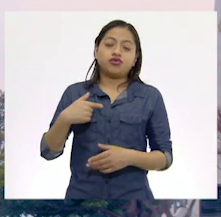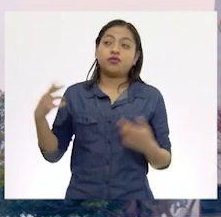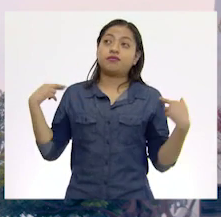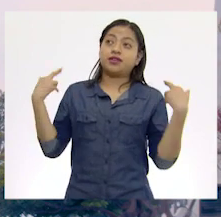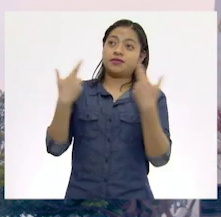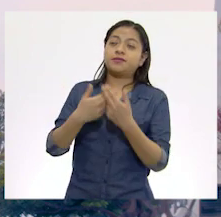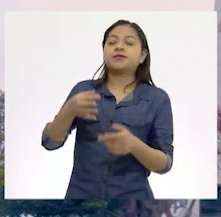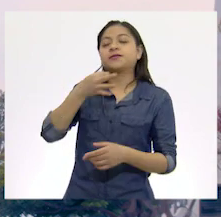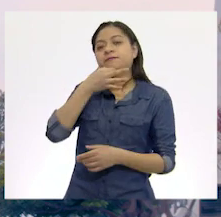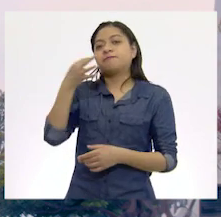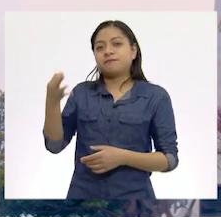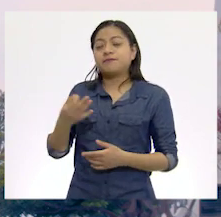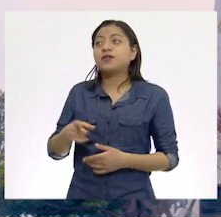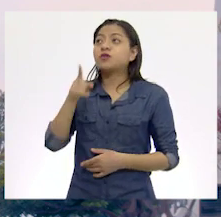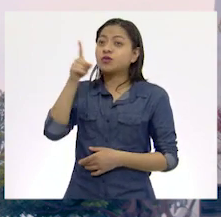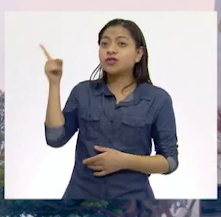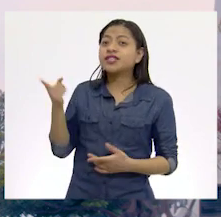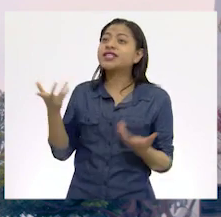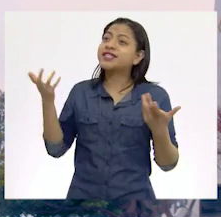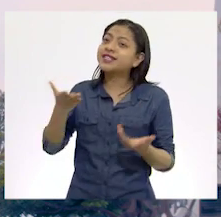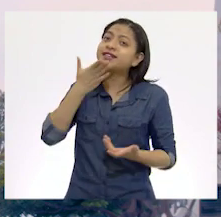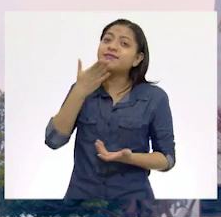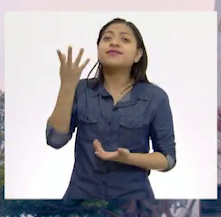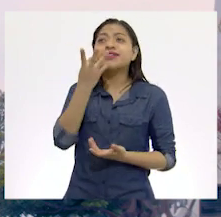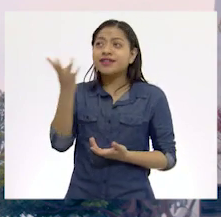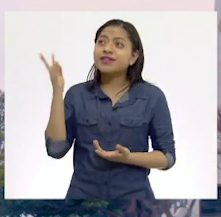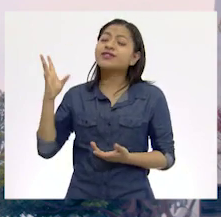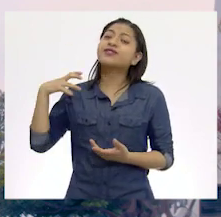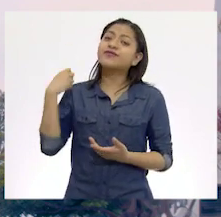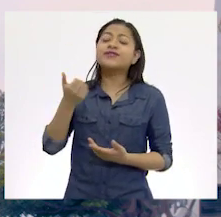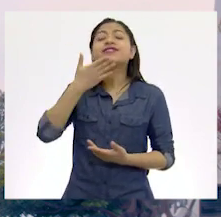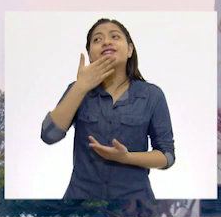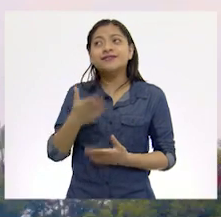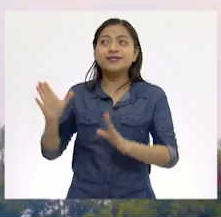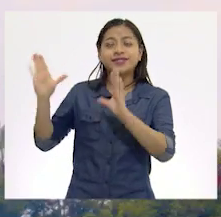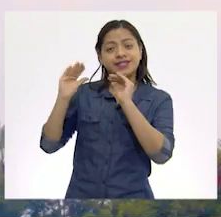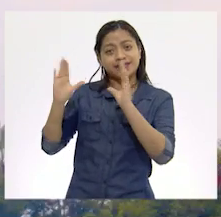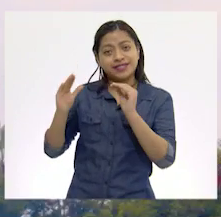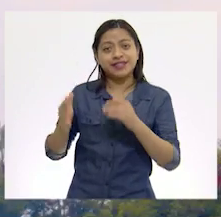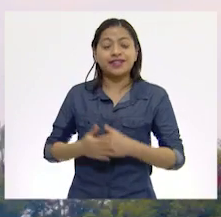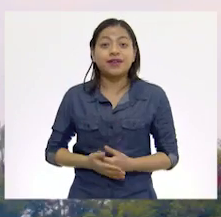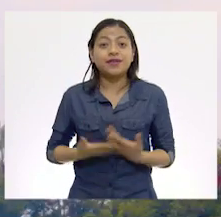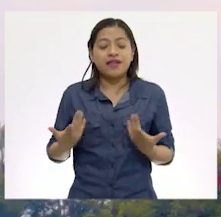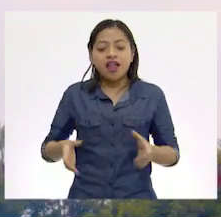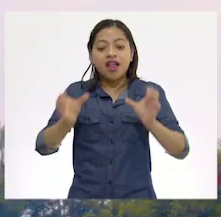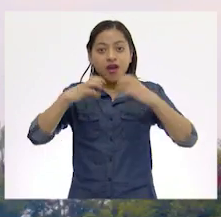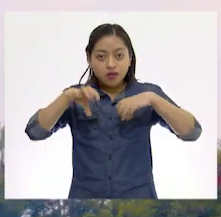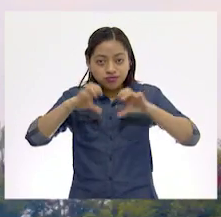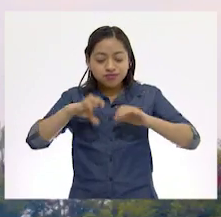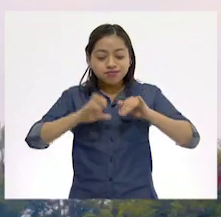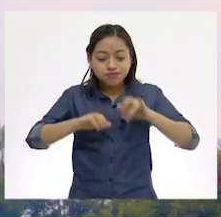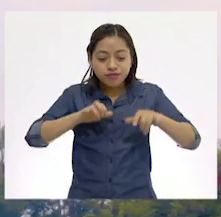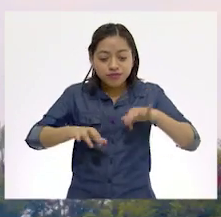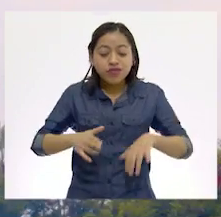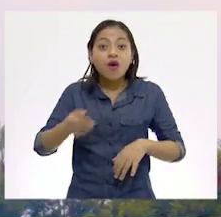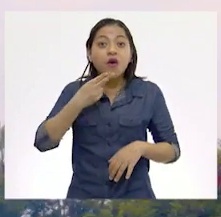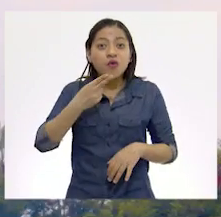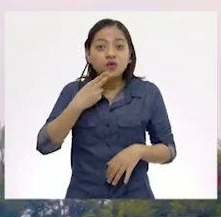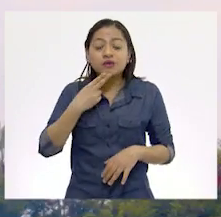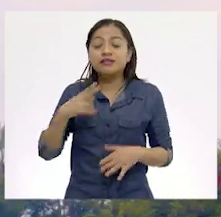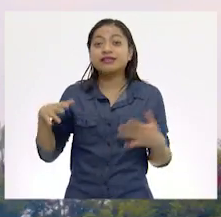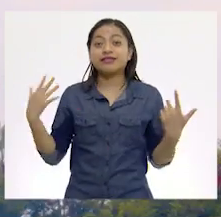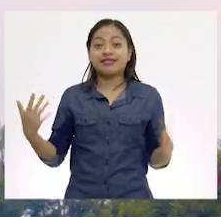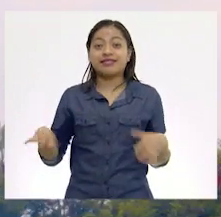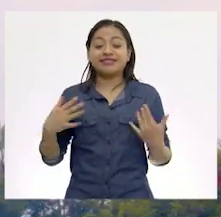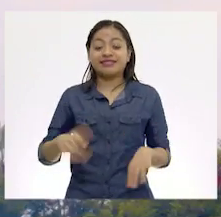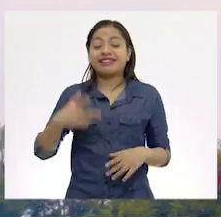maestros que pues lo están haciendo muy bien y que se están esforzando demasiado por enseñarnos. El uso de la computadora es algo que fue de